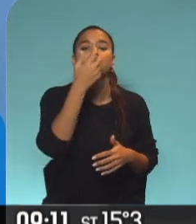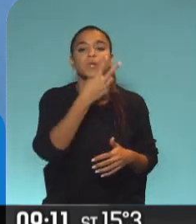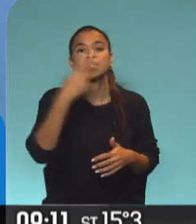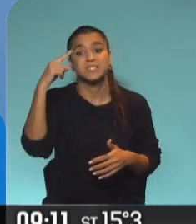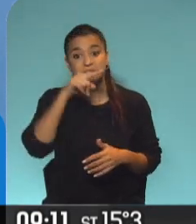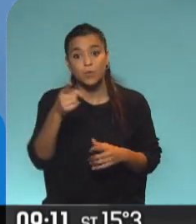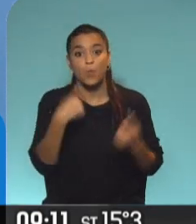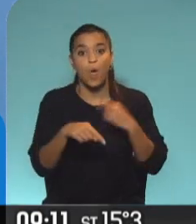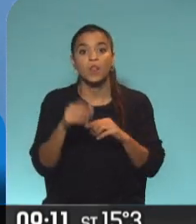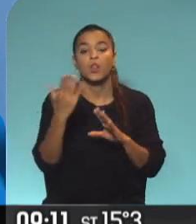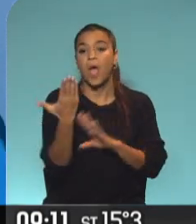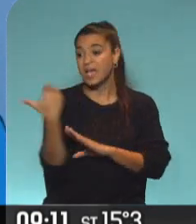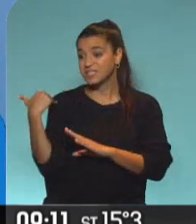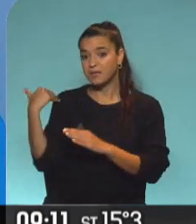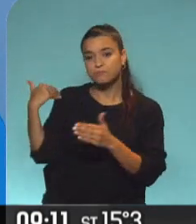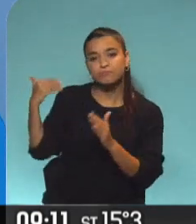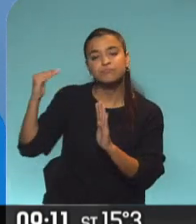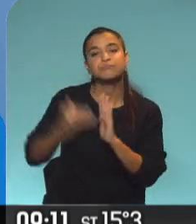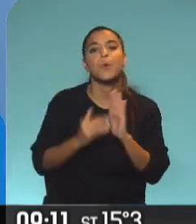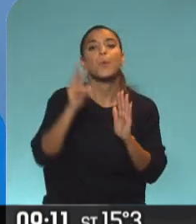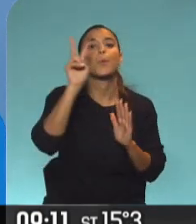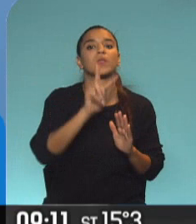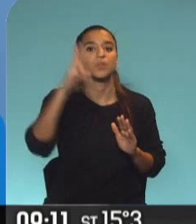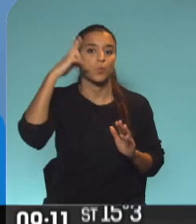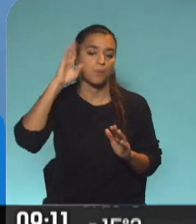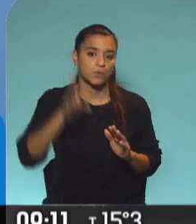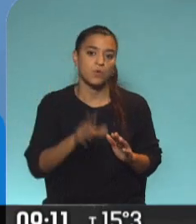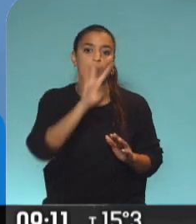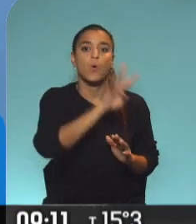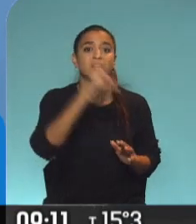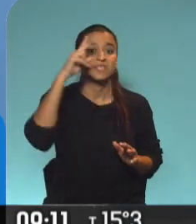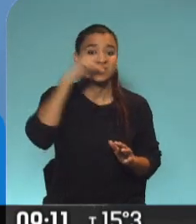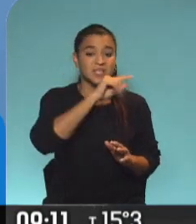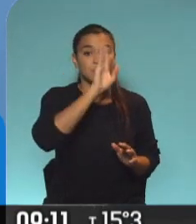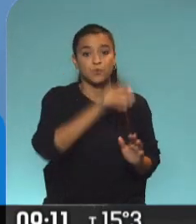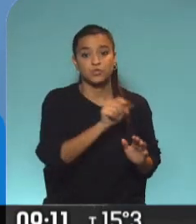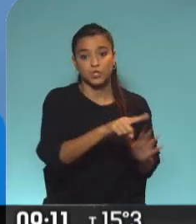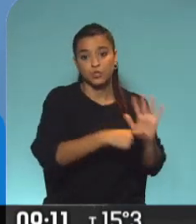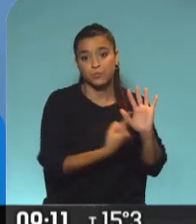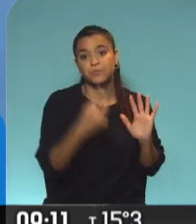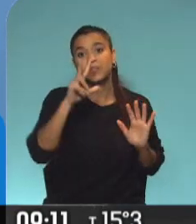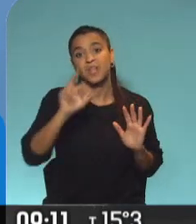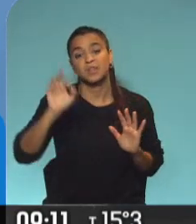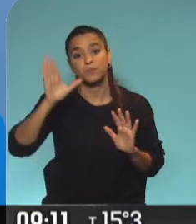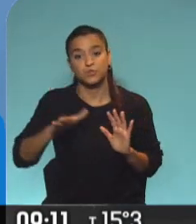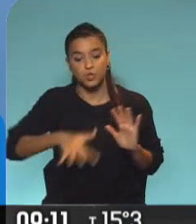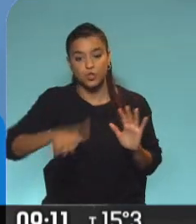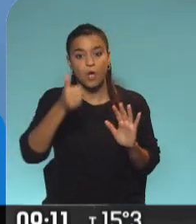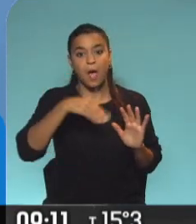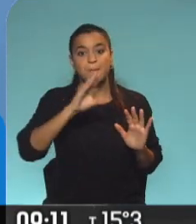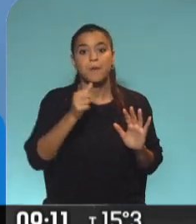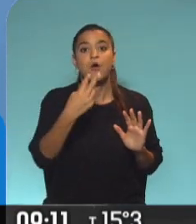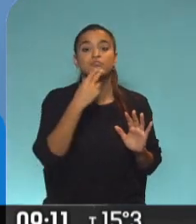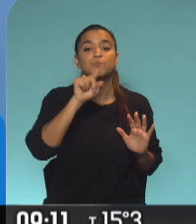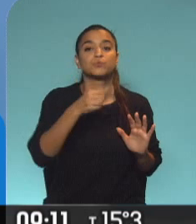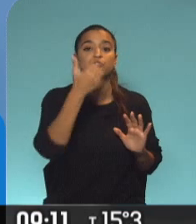lo desagregamos al día de ayer, llega al 29%, 47% CABA, 30% AMBA,